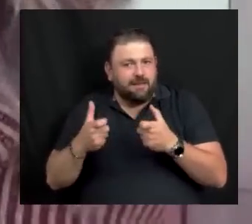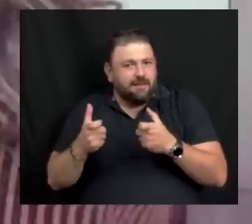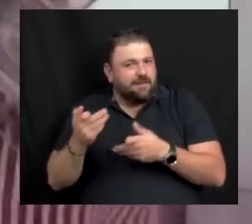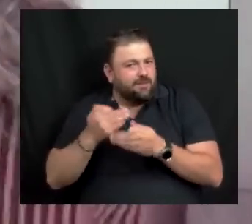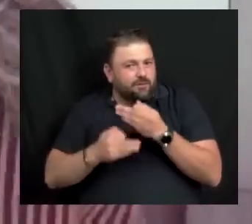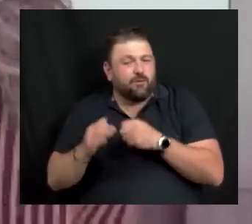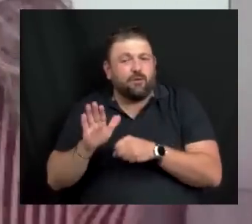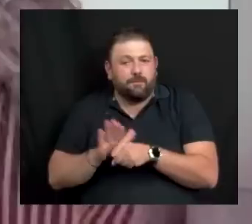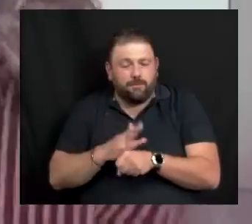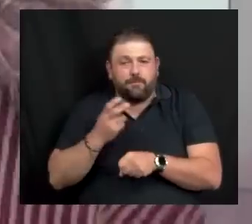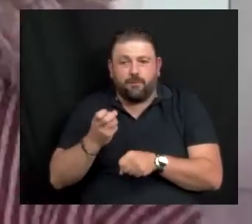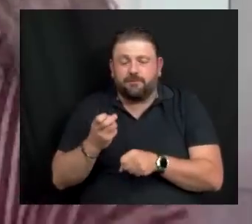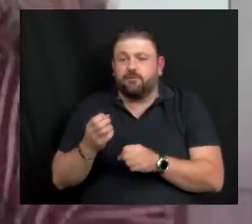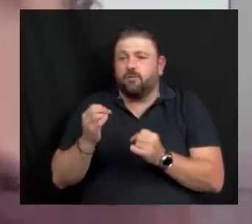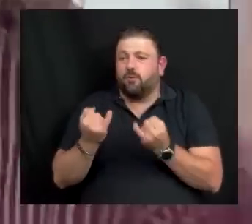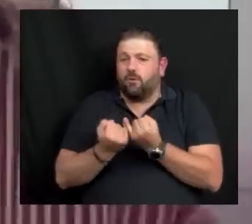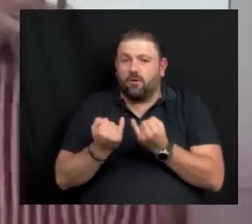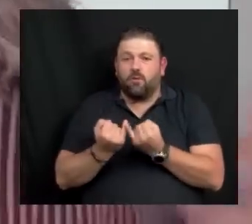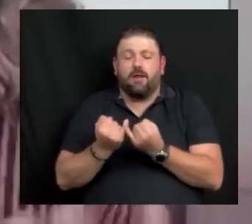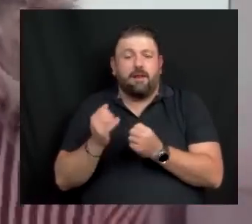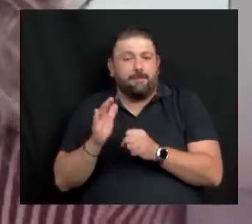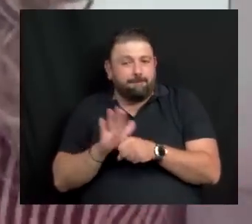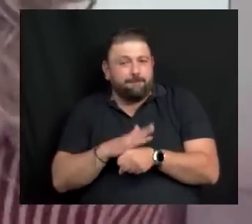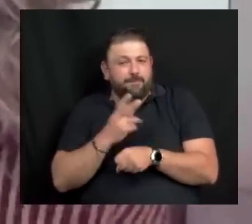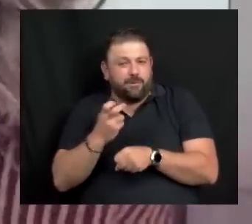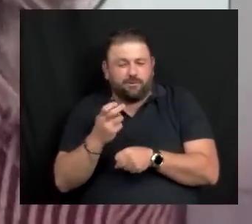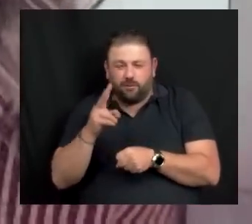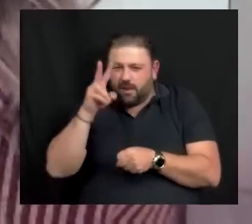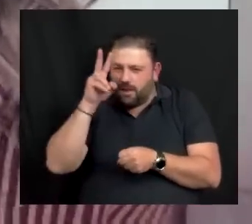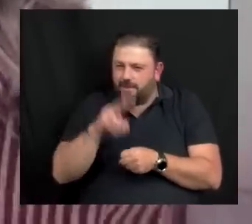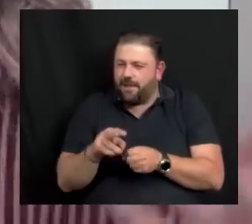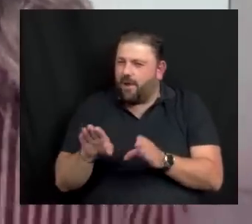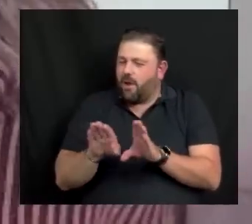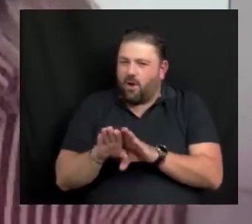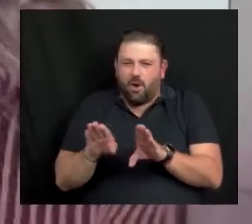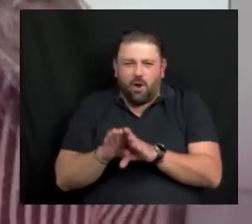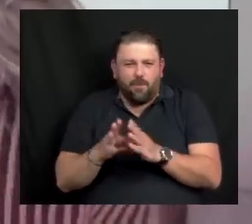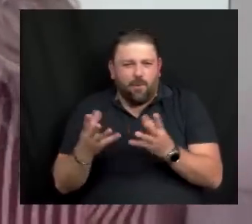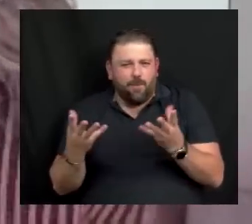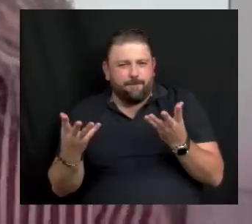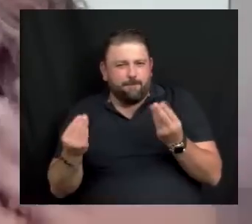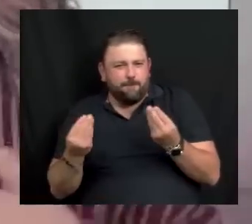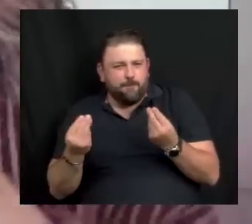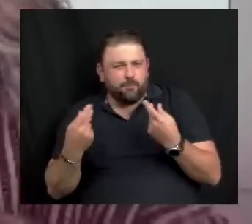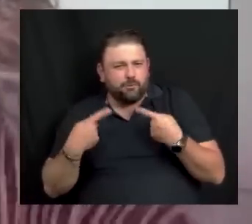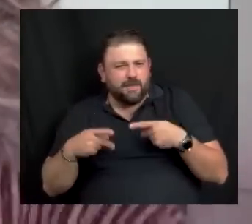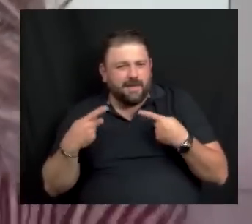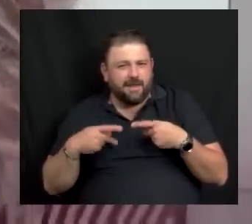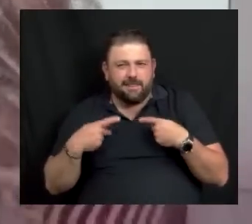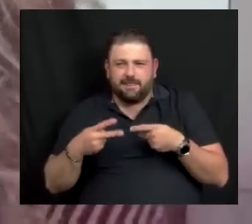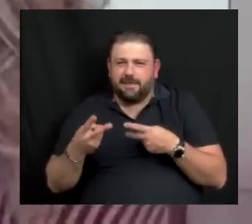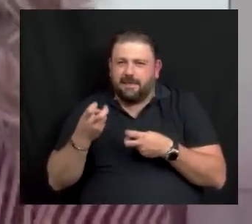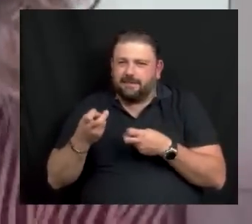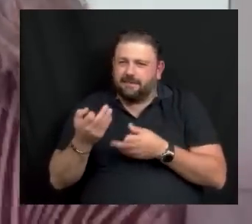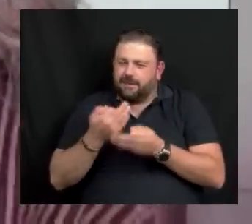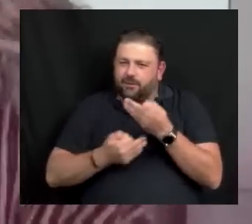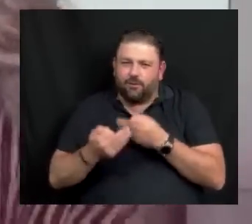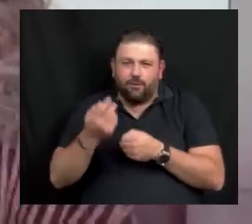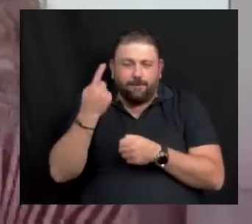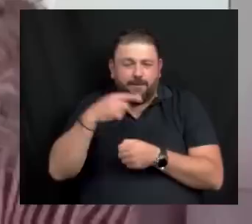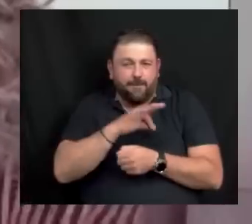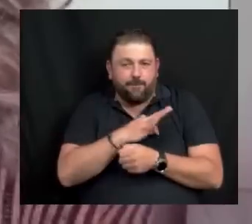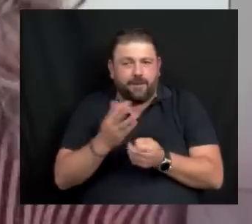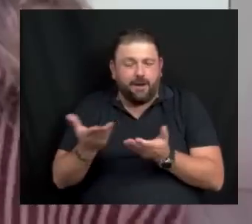hacer de diferente forma? ¿Cómo es posible que tanta gente que viene a compartirme a mí me esté adjudicando